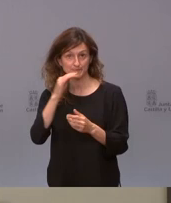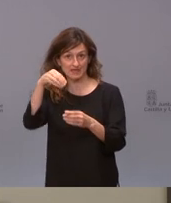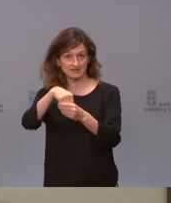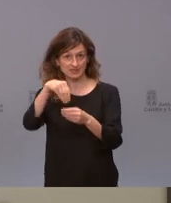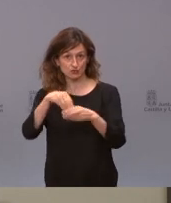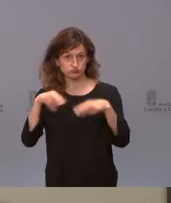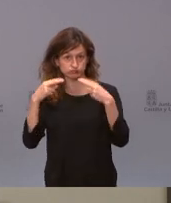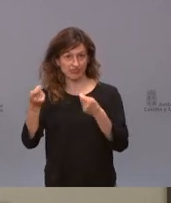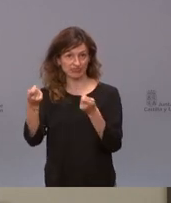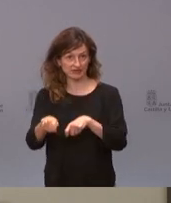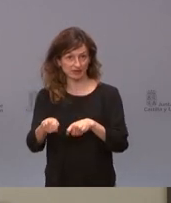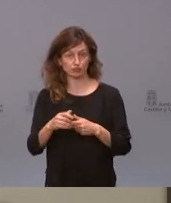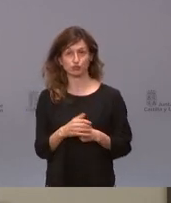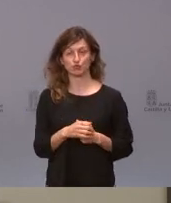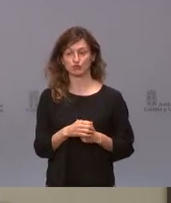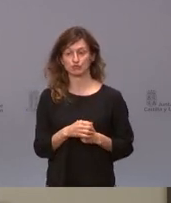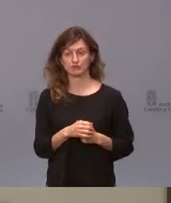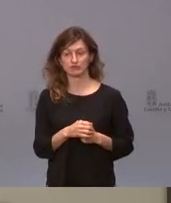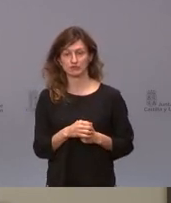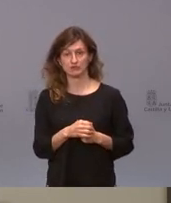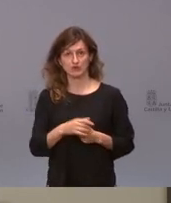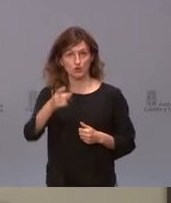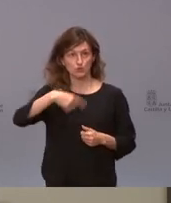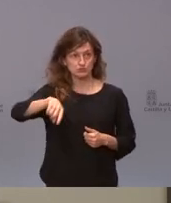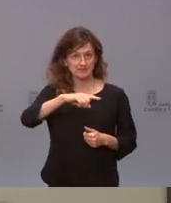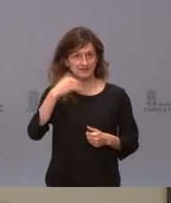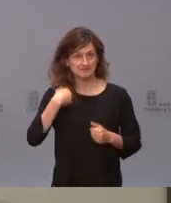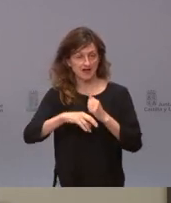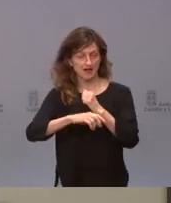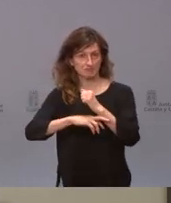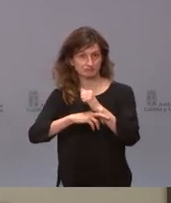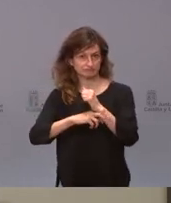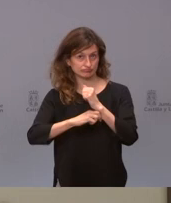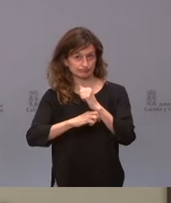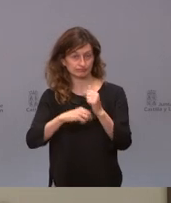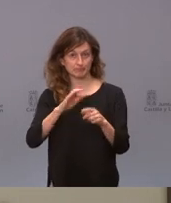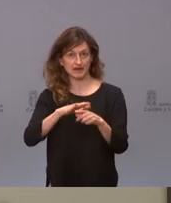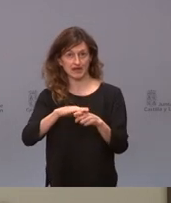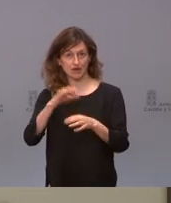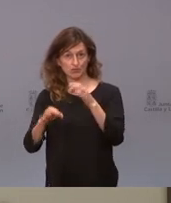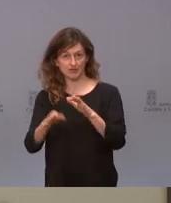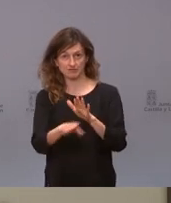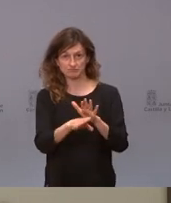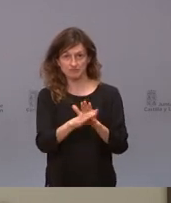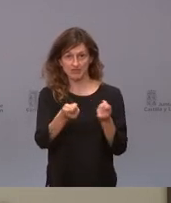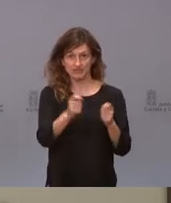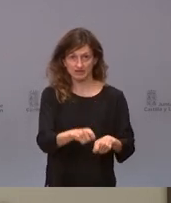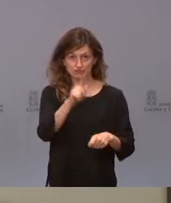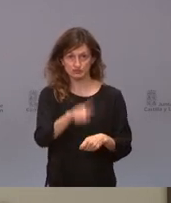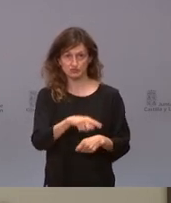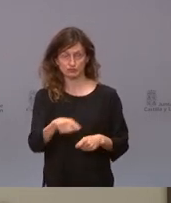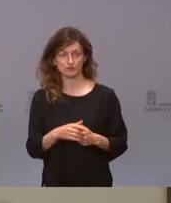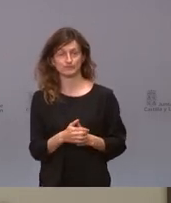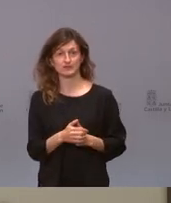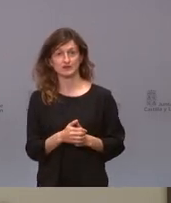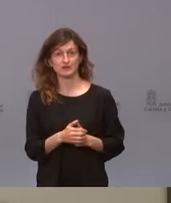la hostelería cerrado no sé si de ser así ustedes ya tienen las herramientas jurídicas necesarias para poder mantener esos cierres también se podrían modificar